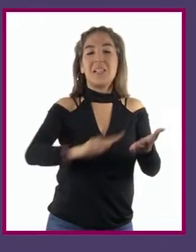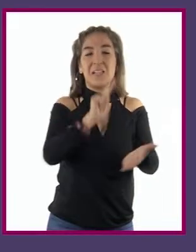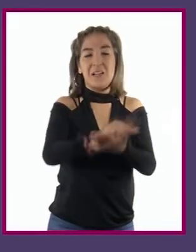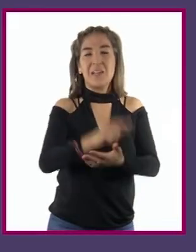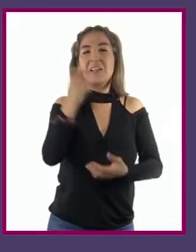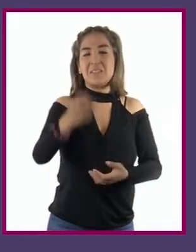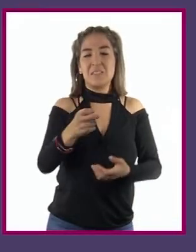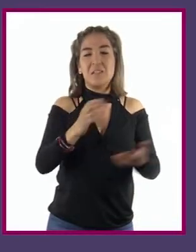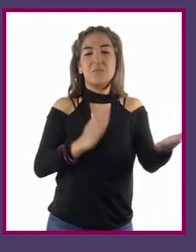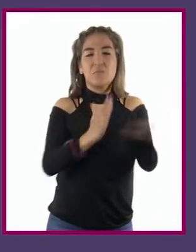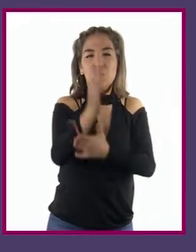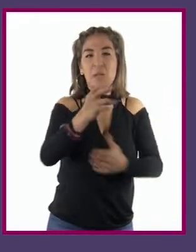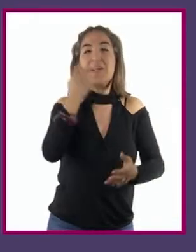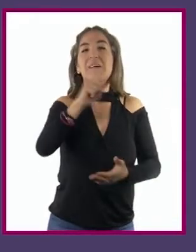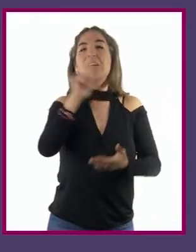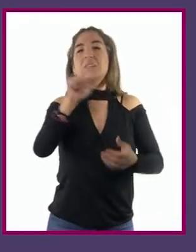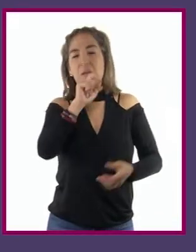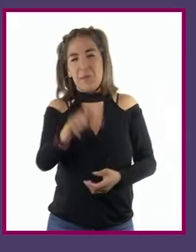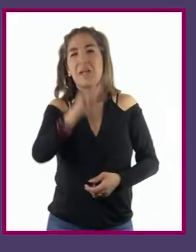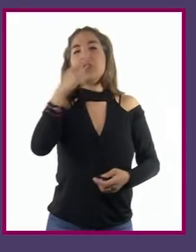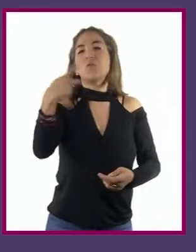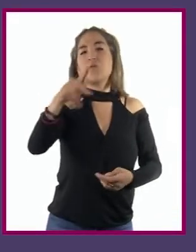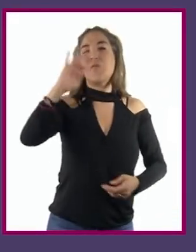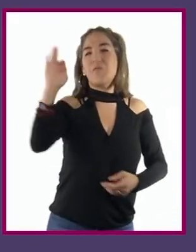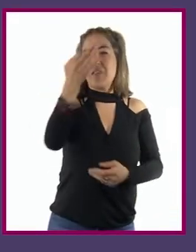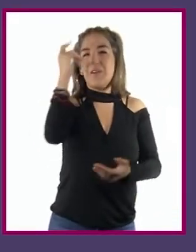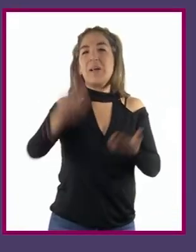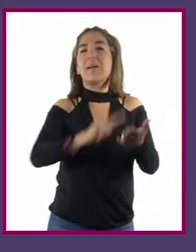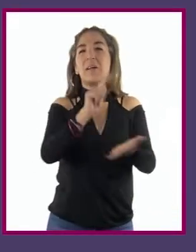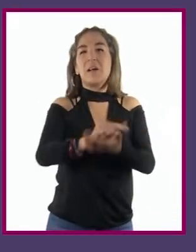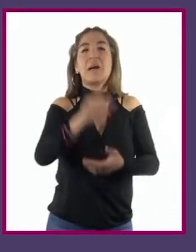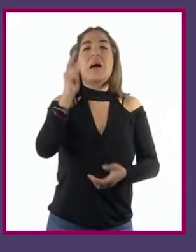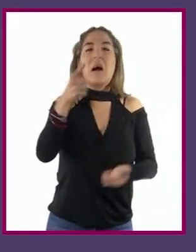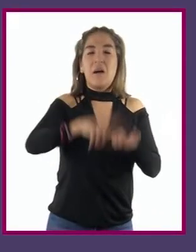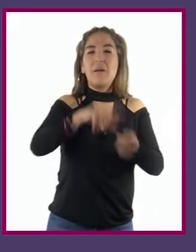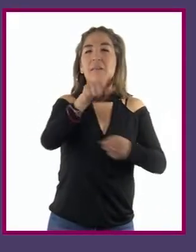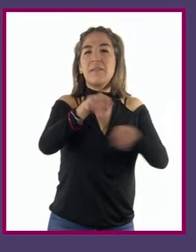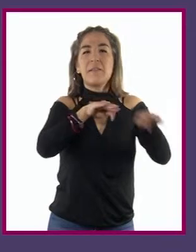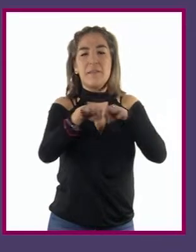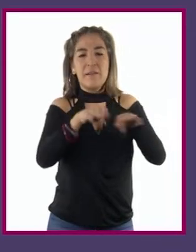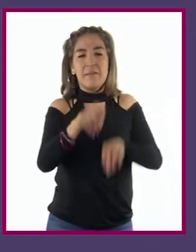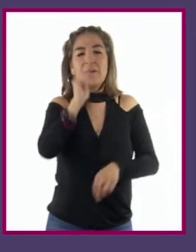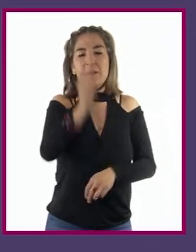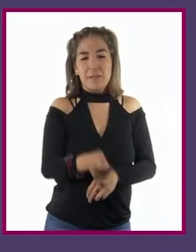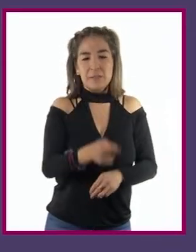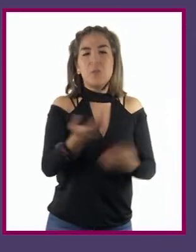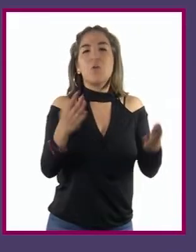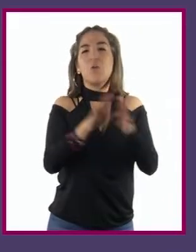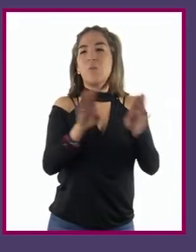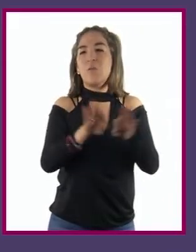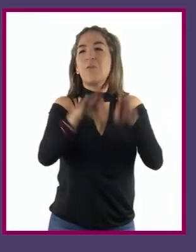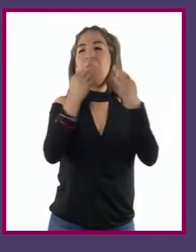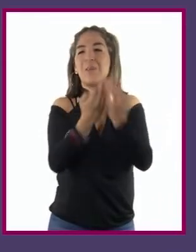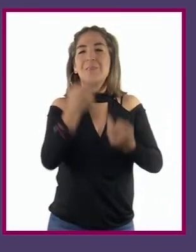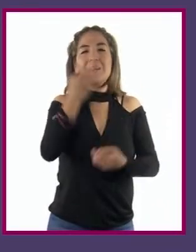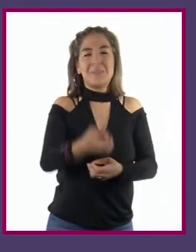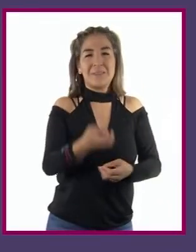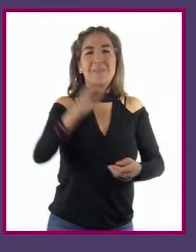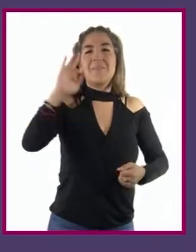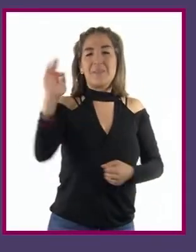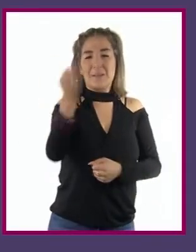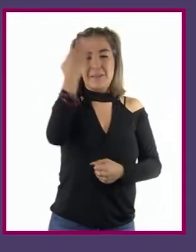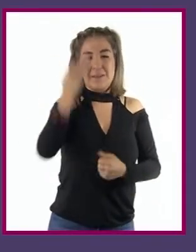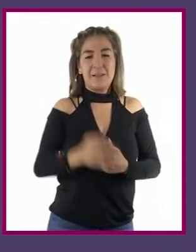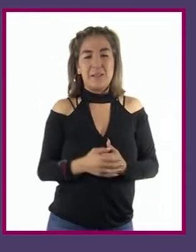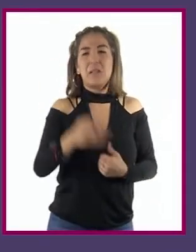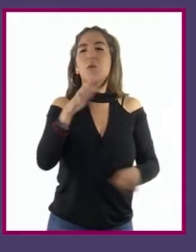Constitución, a las leyes federales que de ella emanen, así como por el manejo indebido de fondos y recursos federales. Algunas